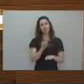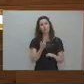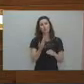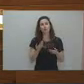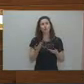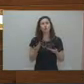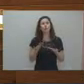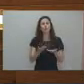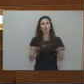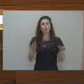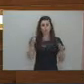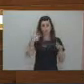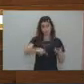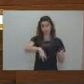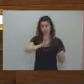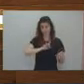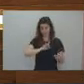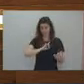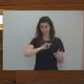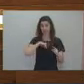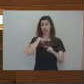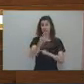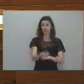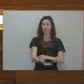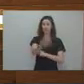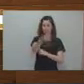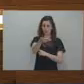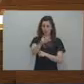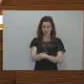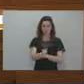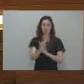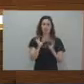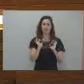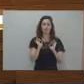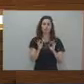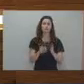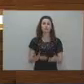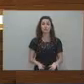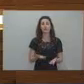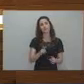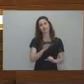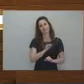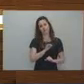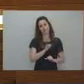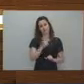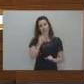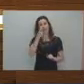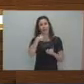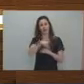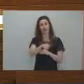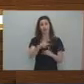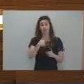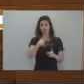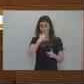uno se le tiene en cuenta, incluso cuando cuantitativamente resulta irrelevante. Y esto es importante tenerlo en cuenta y que espero que lo valoren, que cuando está